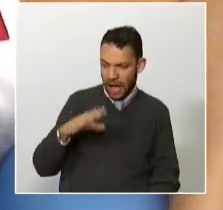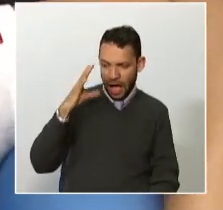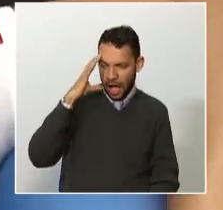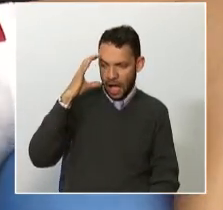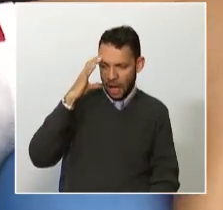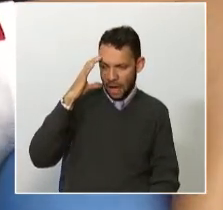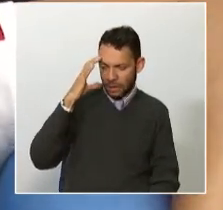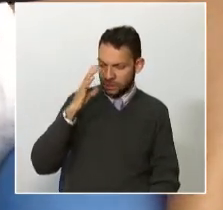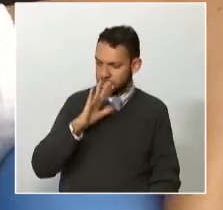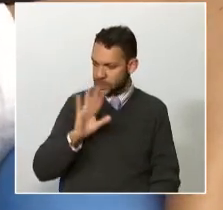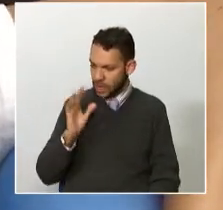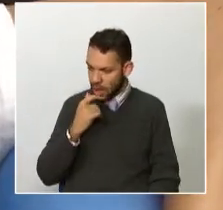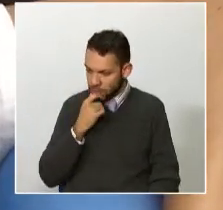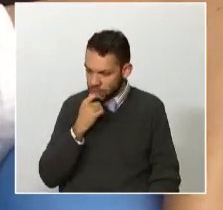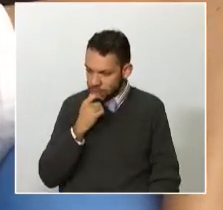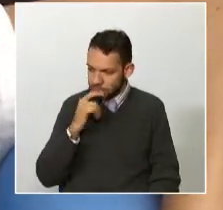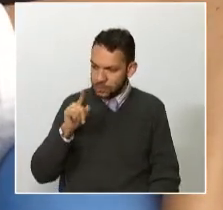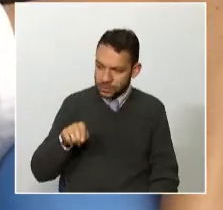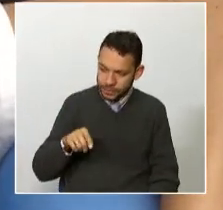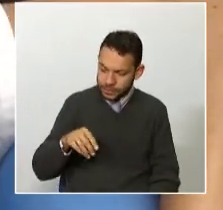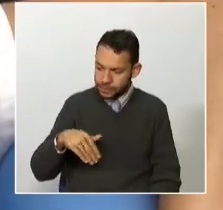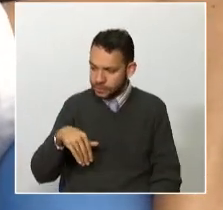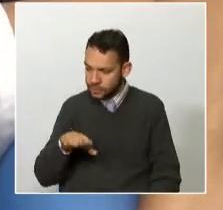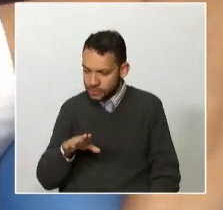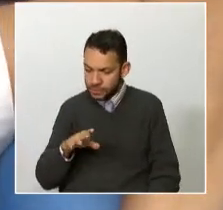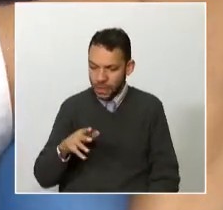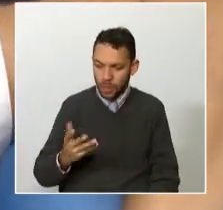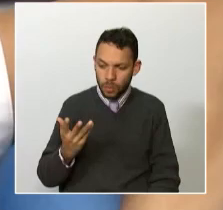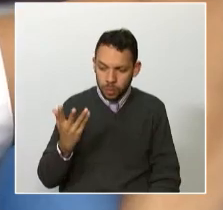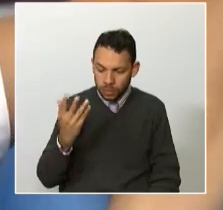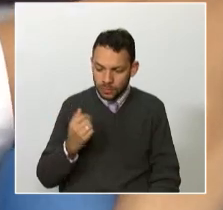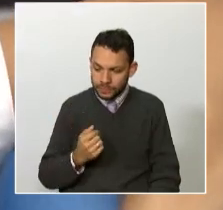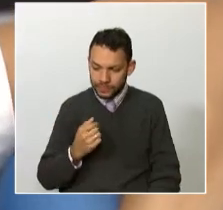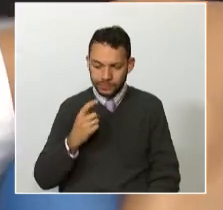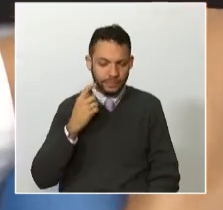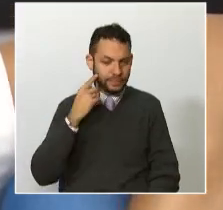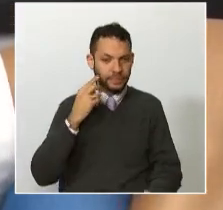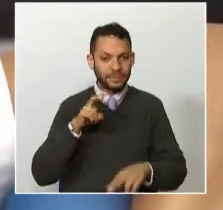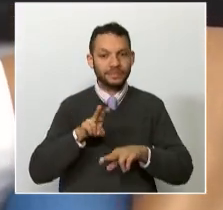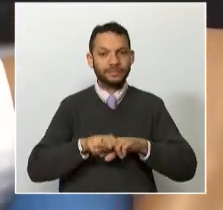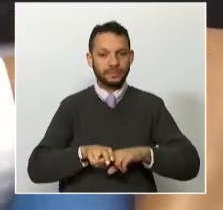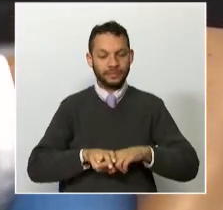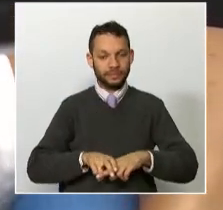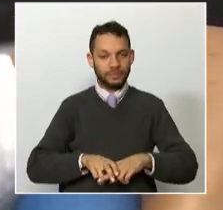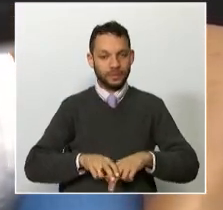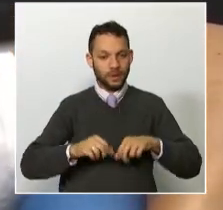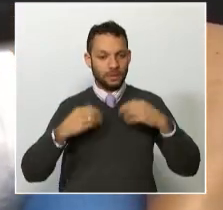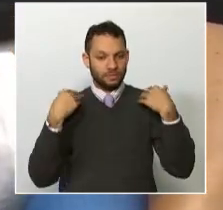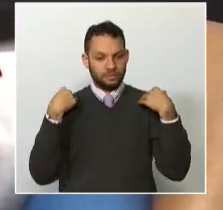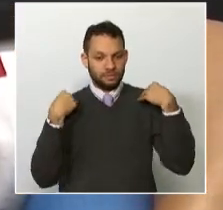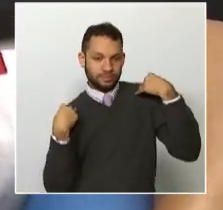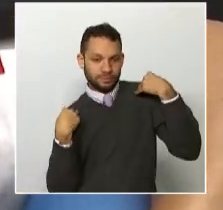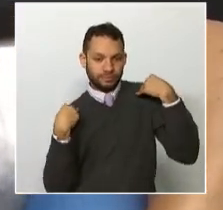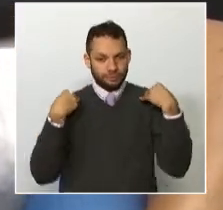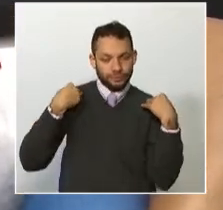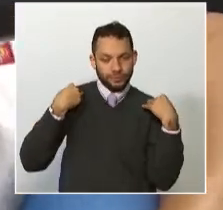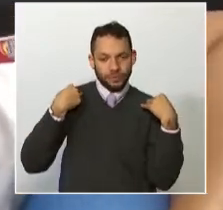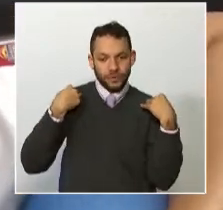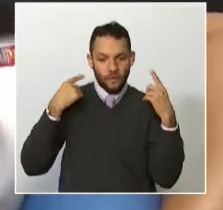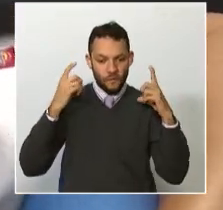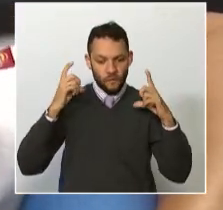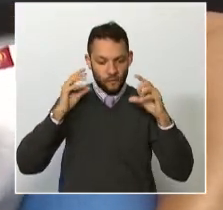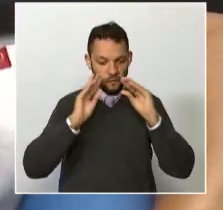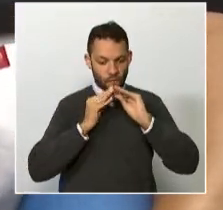cabeza, no, porque si la postura de la mandíbula varía, entonces la postura corporal también cambia porque ella